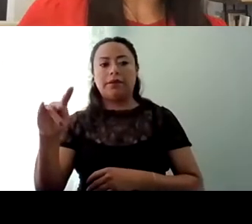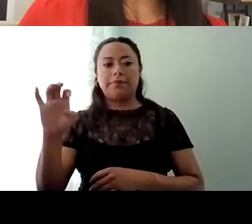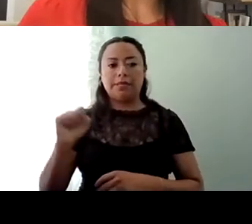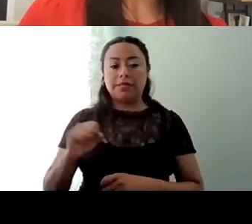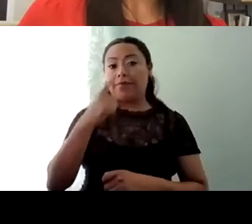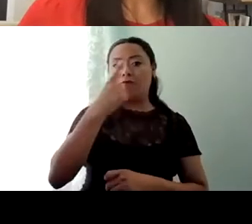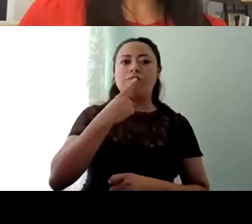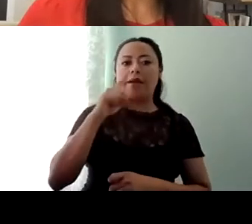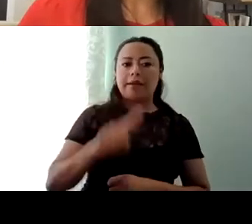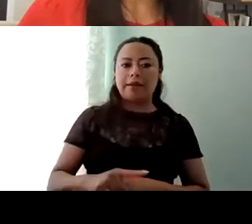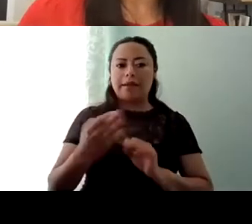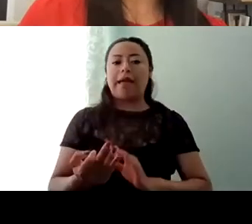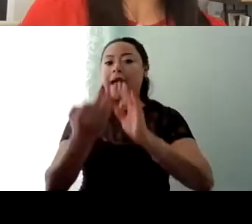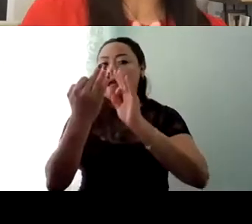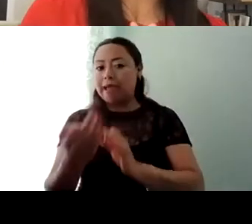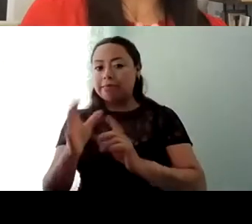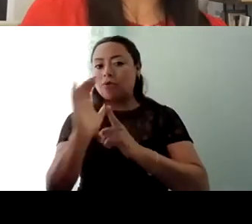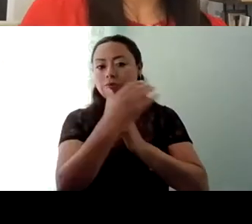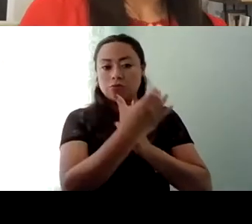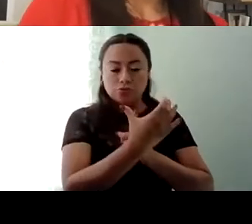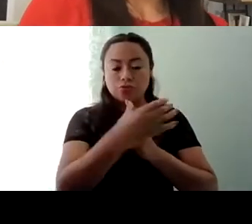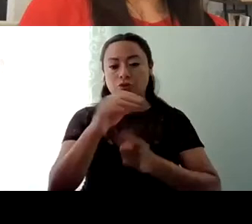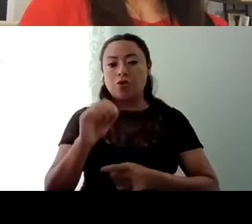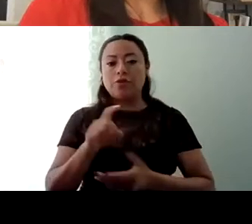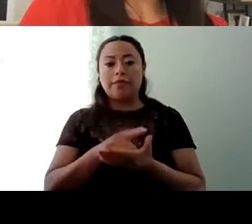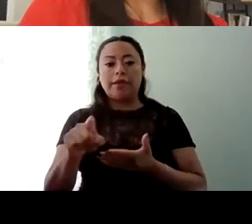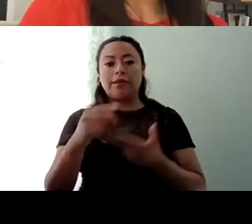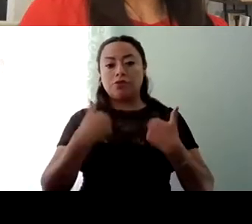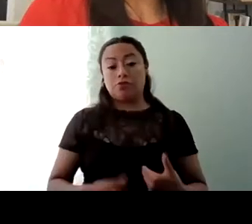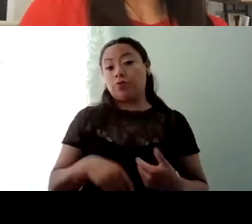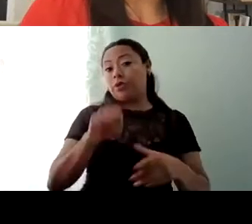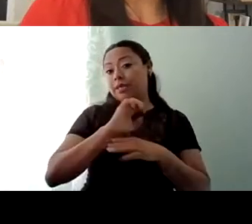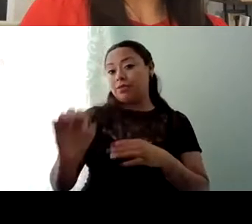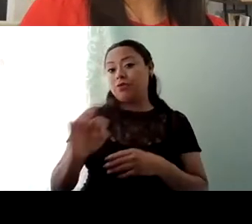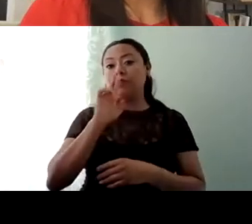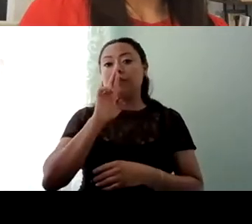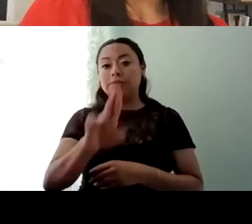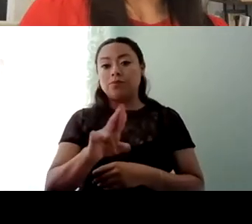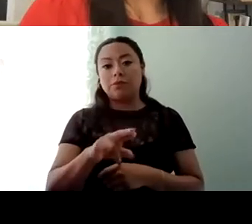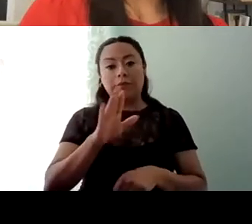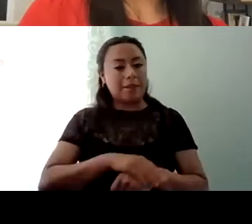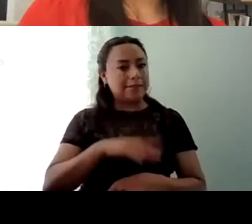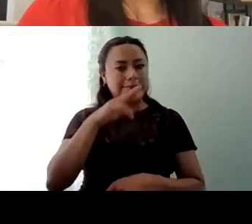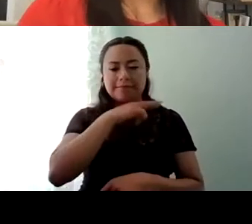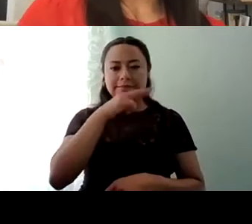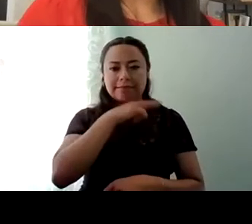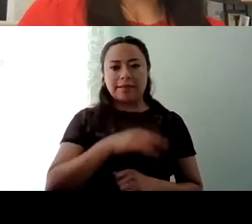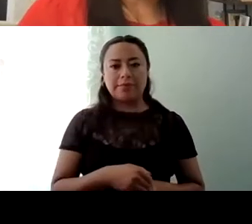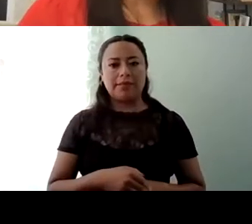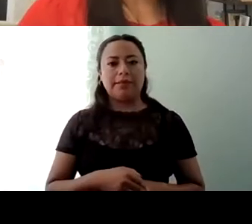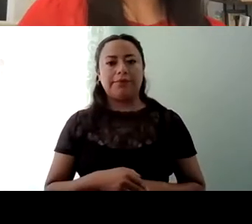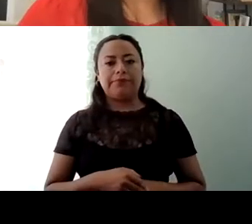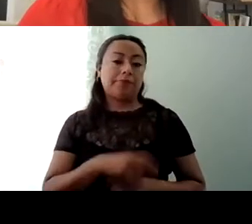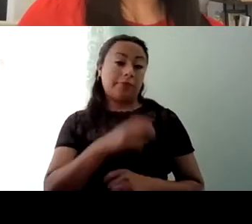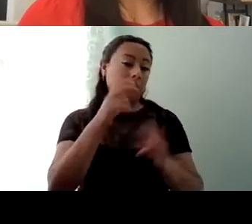la Comisión de Derechos Humanos, y hay una resolución pues mucho más pronta y más expedita del tema que se tiene,